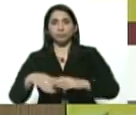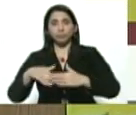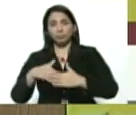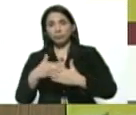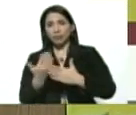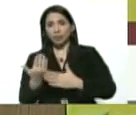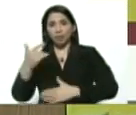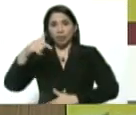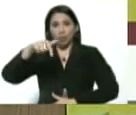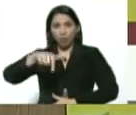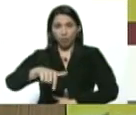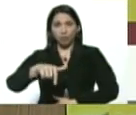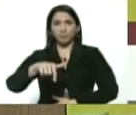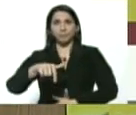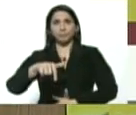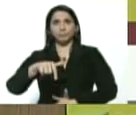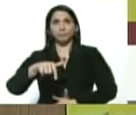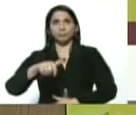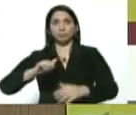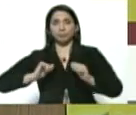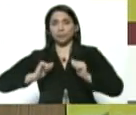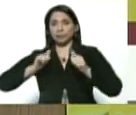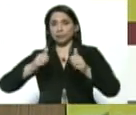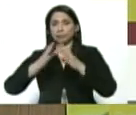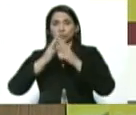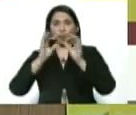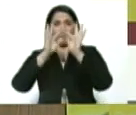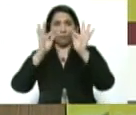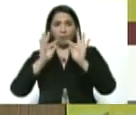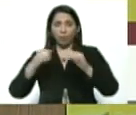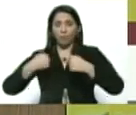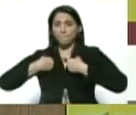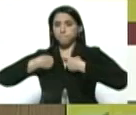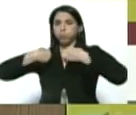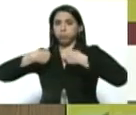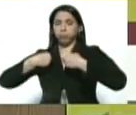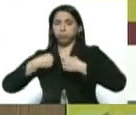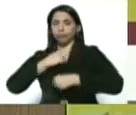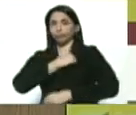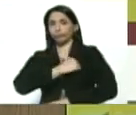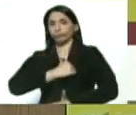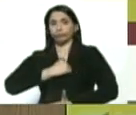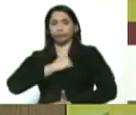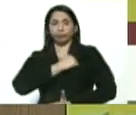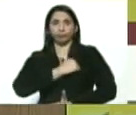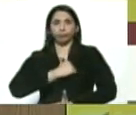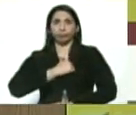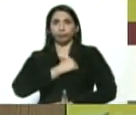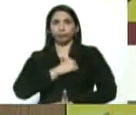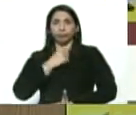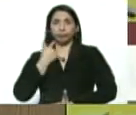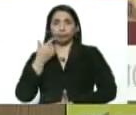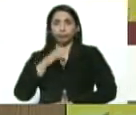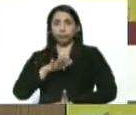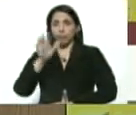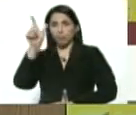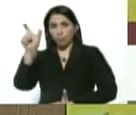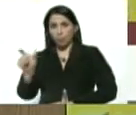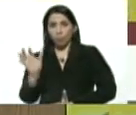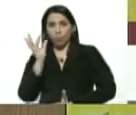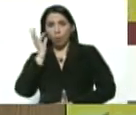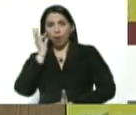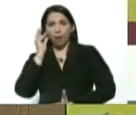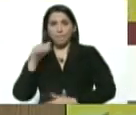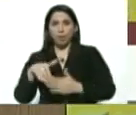de hoy iniciaron todas las maniobras de resurrección lamentablemente sin éxito y fallece en la